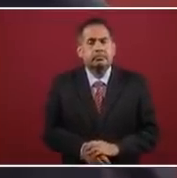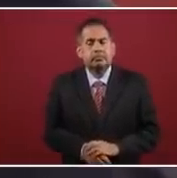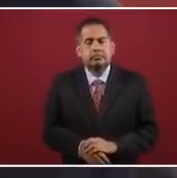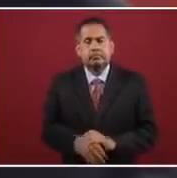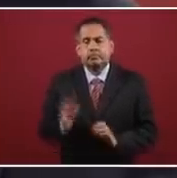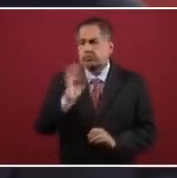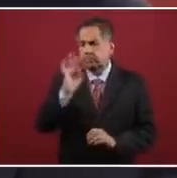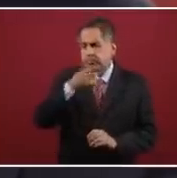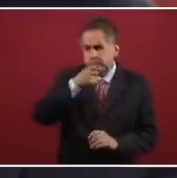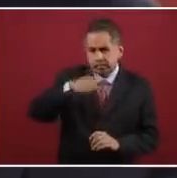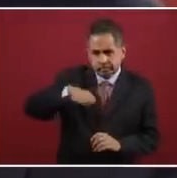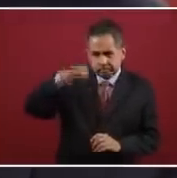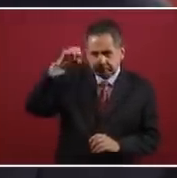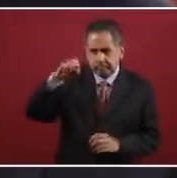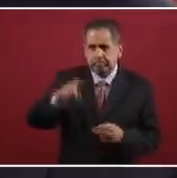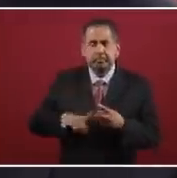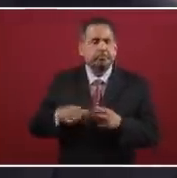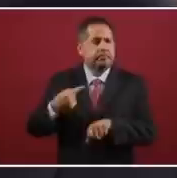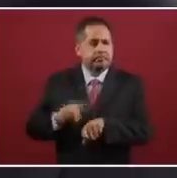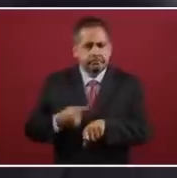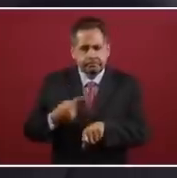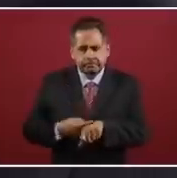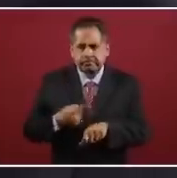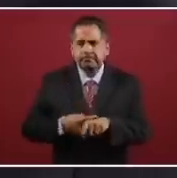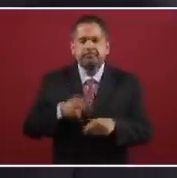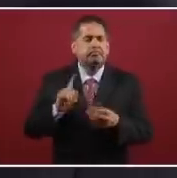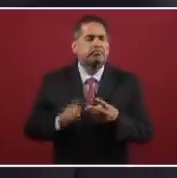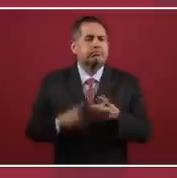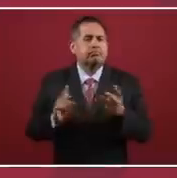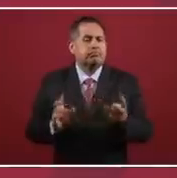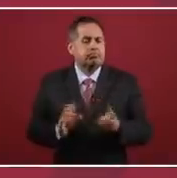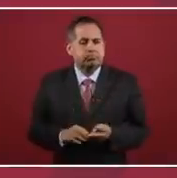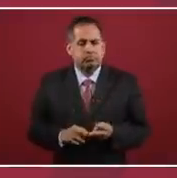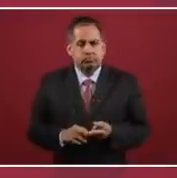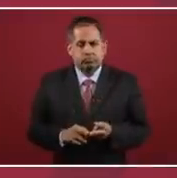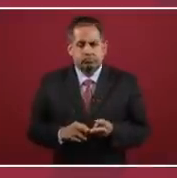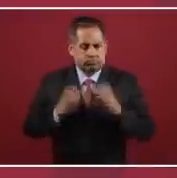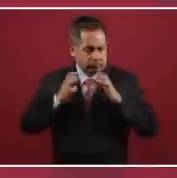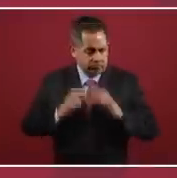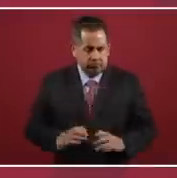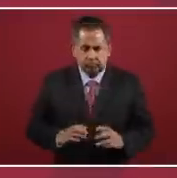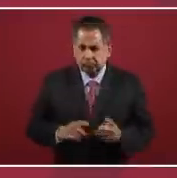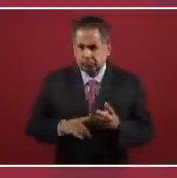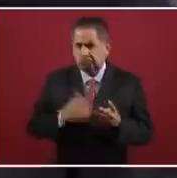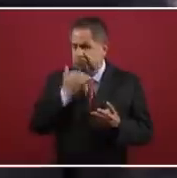de edad, de enfermedad, de situación física,